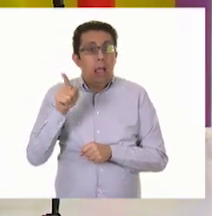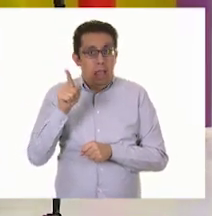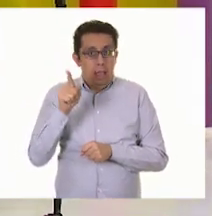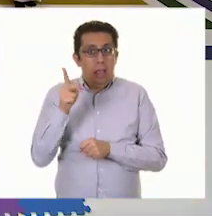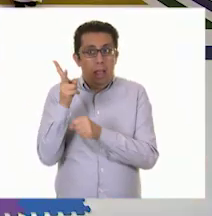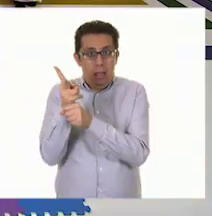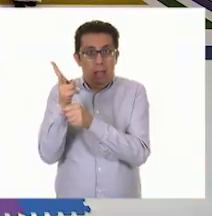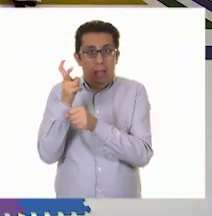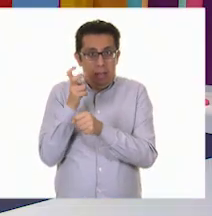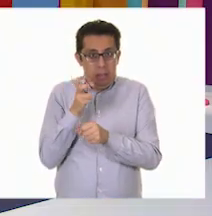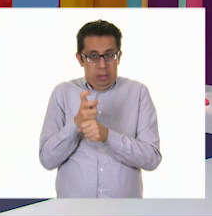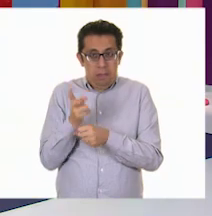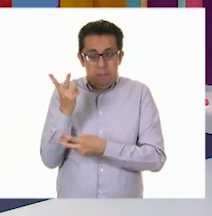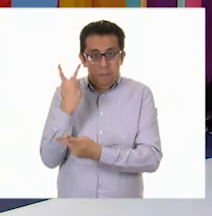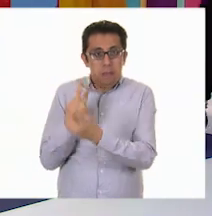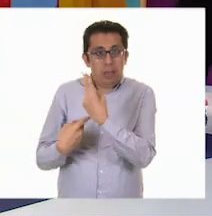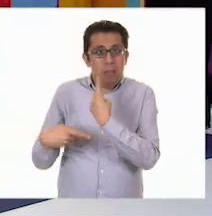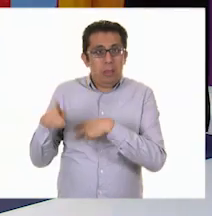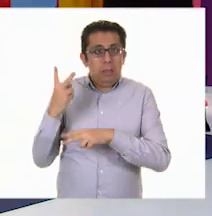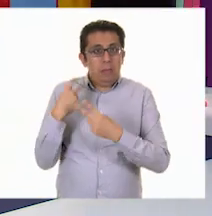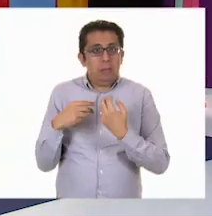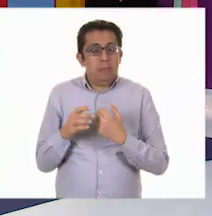con nosotros.